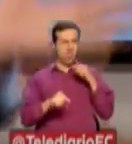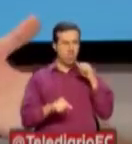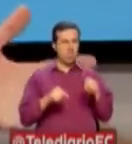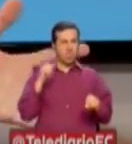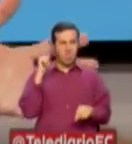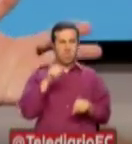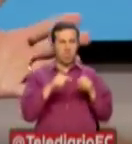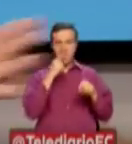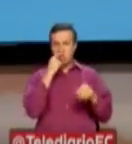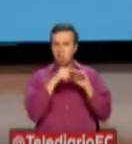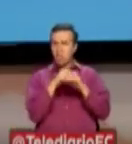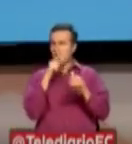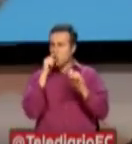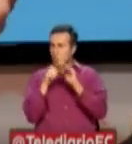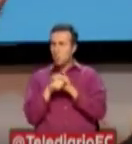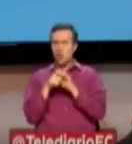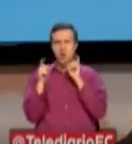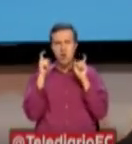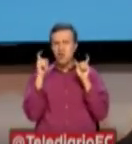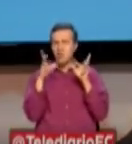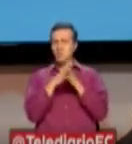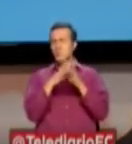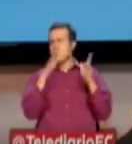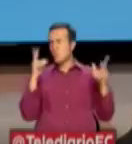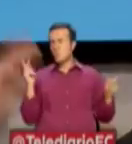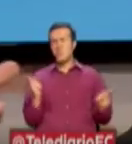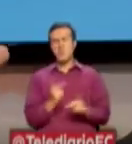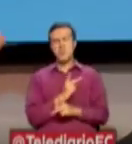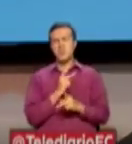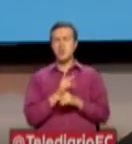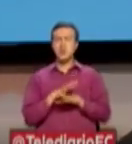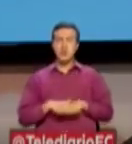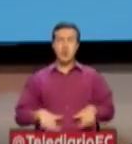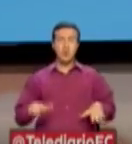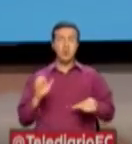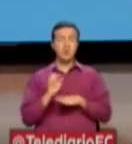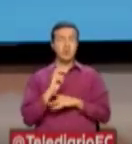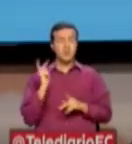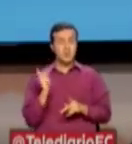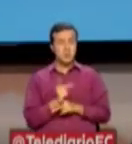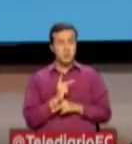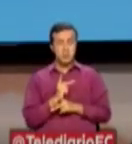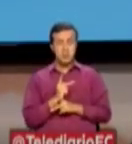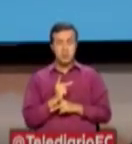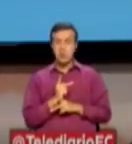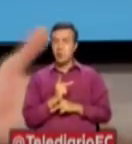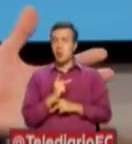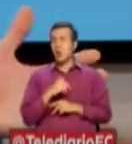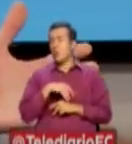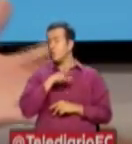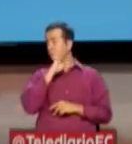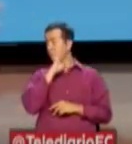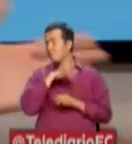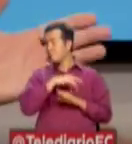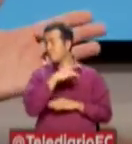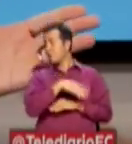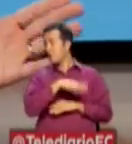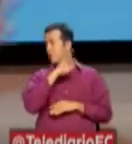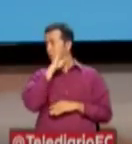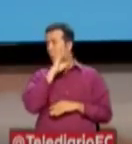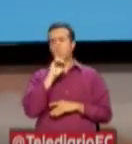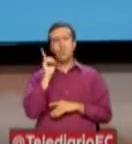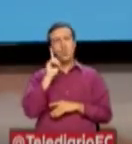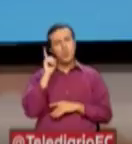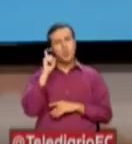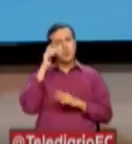todas las funciones del estado el hiperpresidencialismo le hizo tanto daño al país y nosotros no podemos hacernos de la vista gorda mirar para otro lado